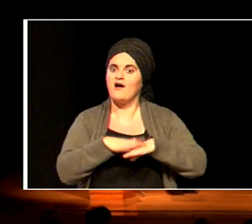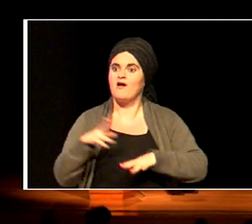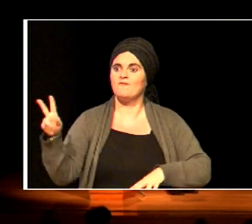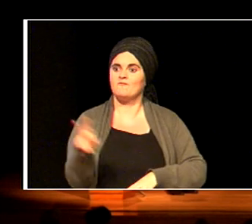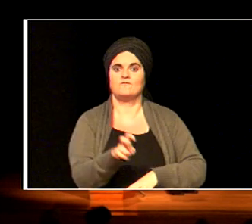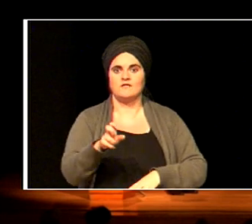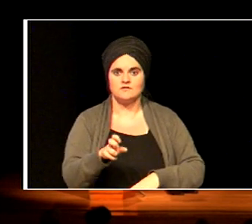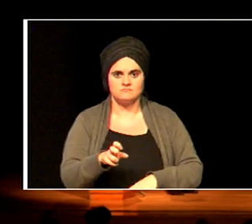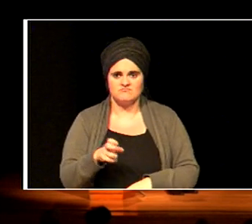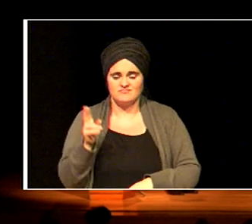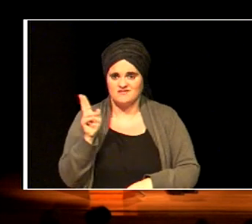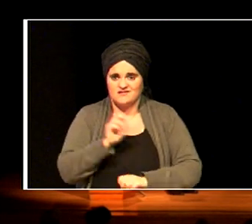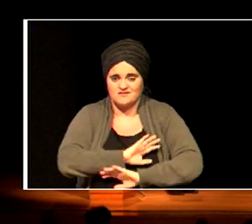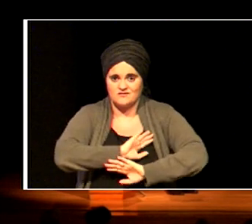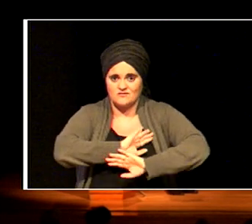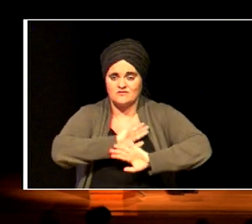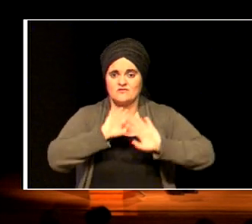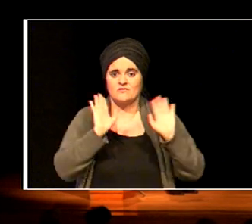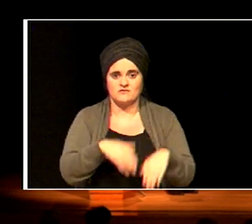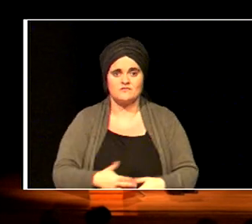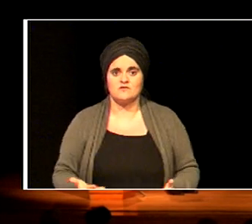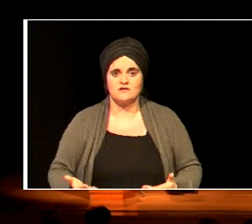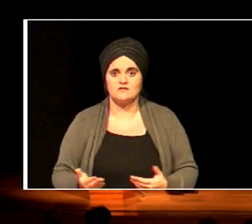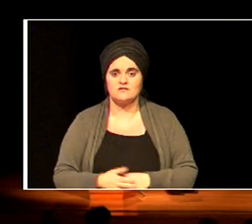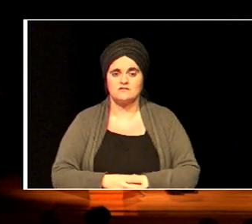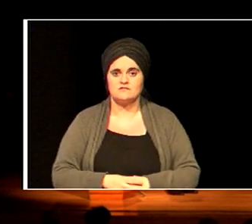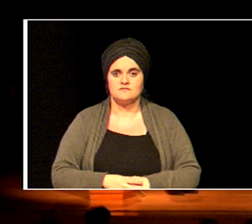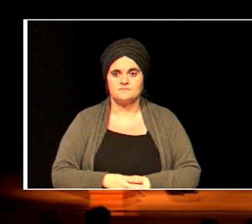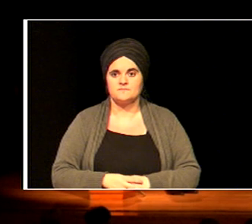no existe, ¿no? Y que no tenemos, que nos gustaría tener, pero que no tenemos.